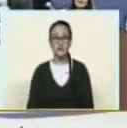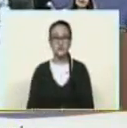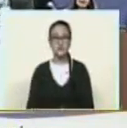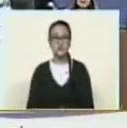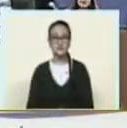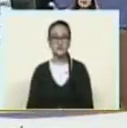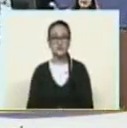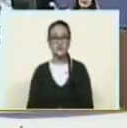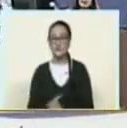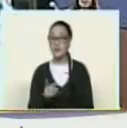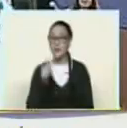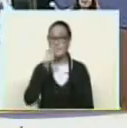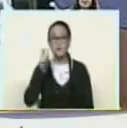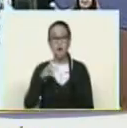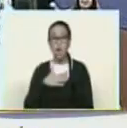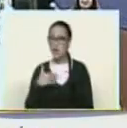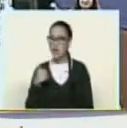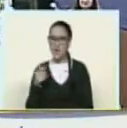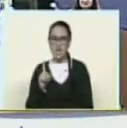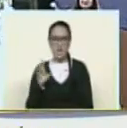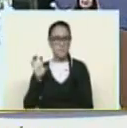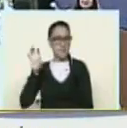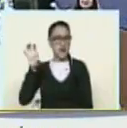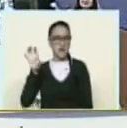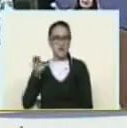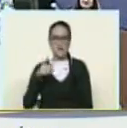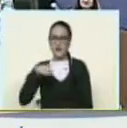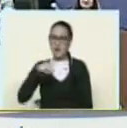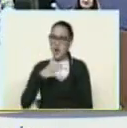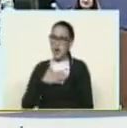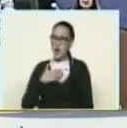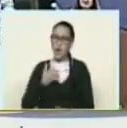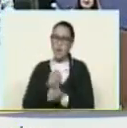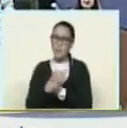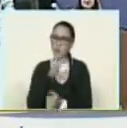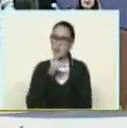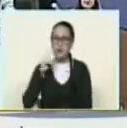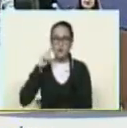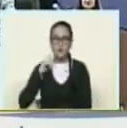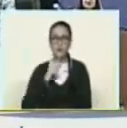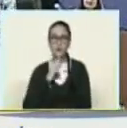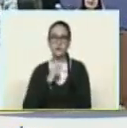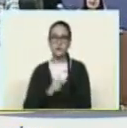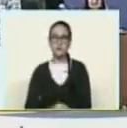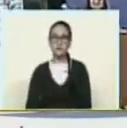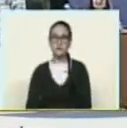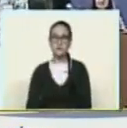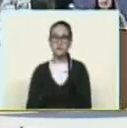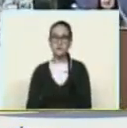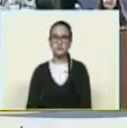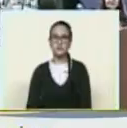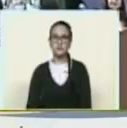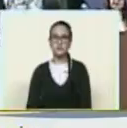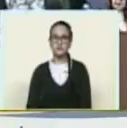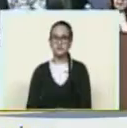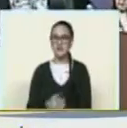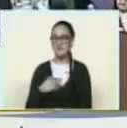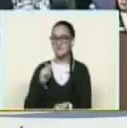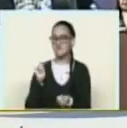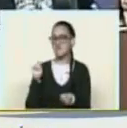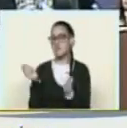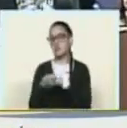que quienes no quieren la patria, que quienes no quieren a Bolívar, se atrevieron a osarlo y a